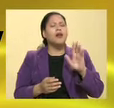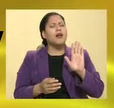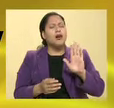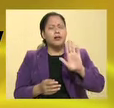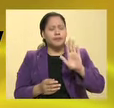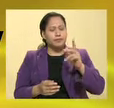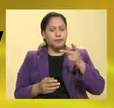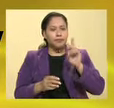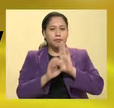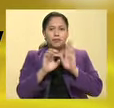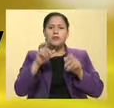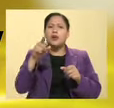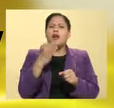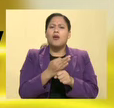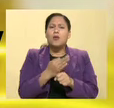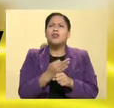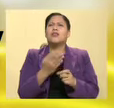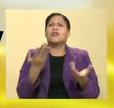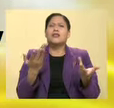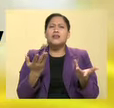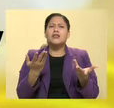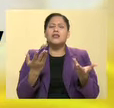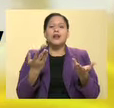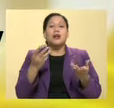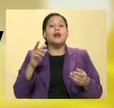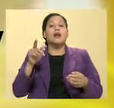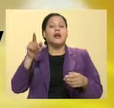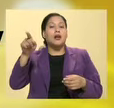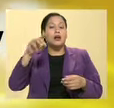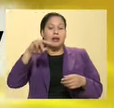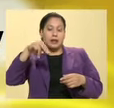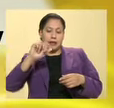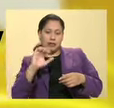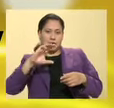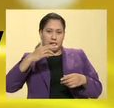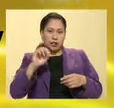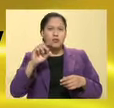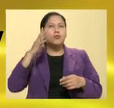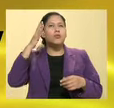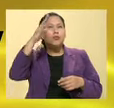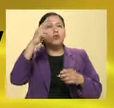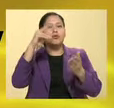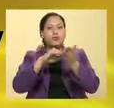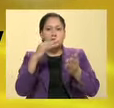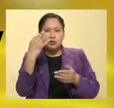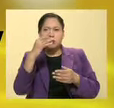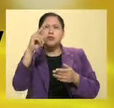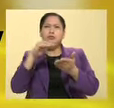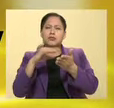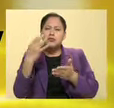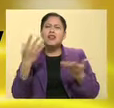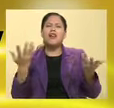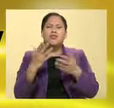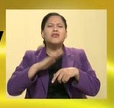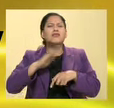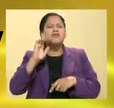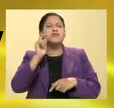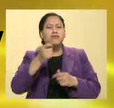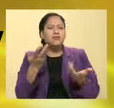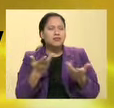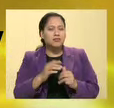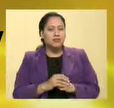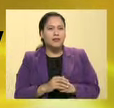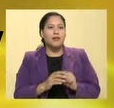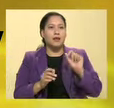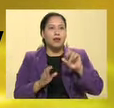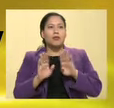pero ¿en qué estás? ¿A qué sí? ¿Qué le gustaría a Nacho, digamos, como para el 2014-2015? ¿Hacia dónde